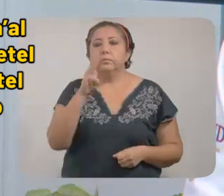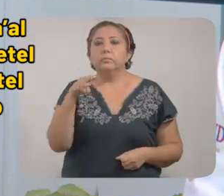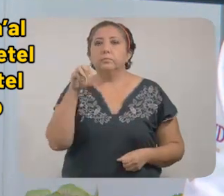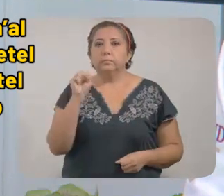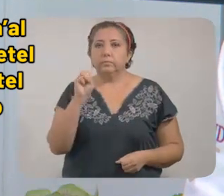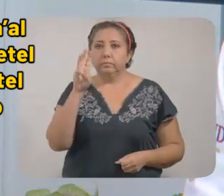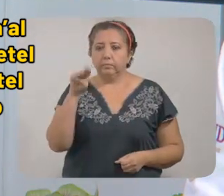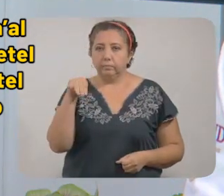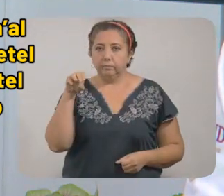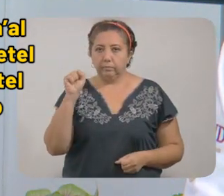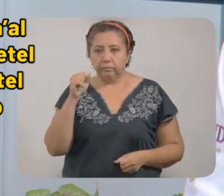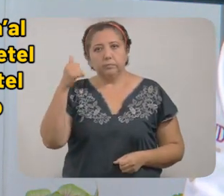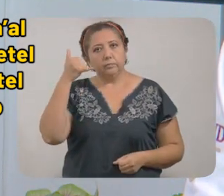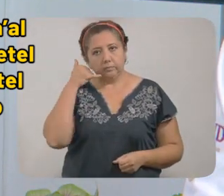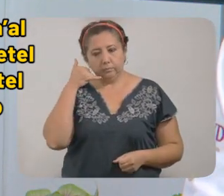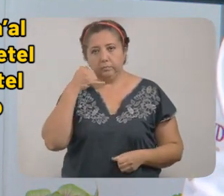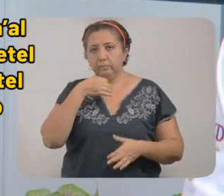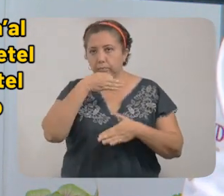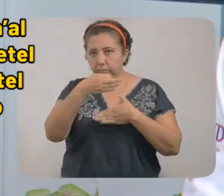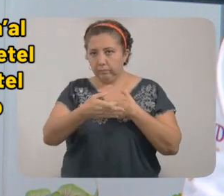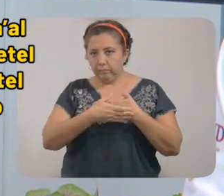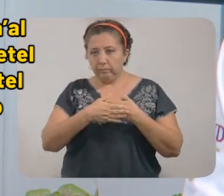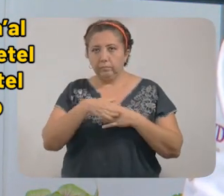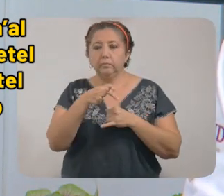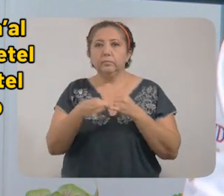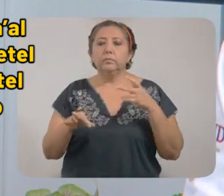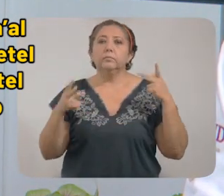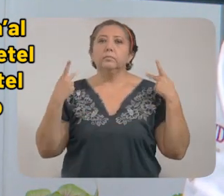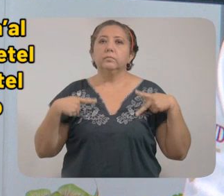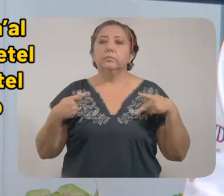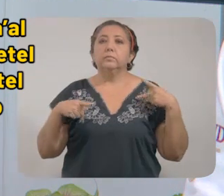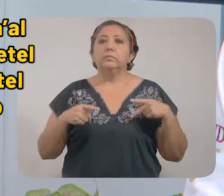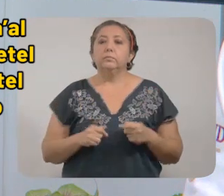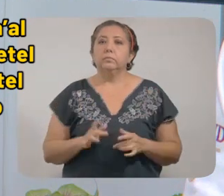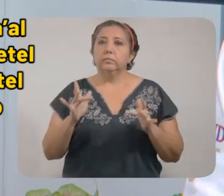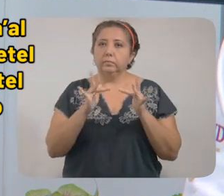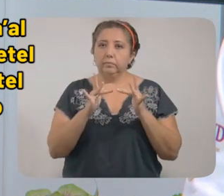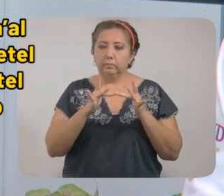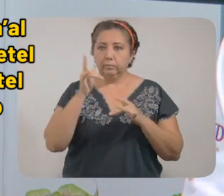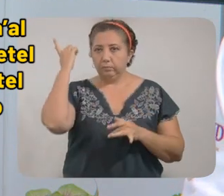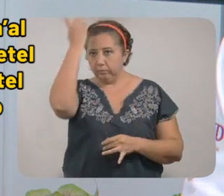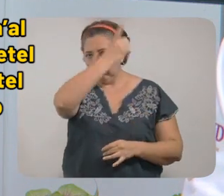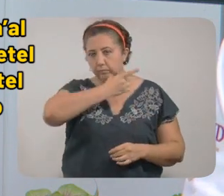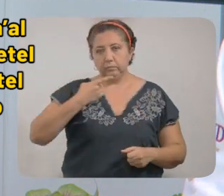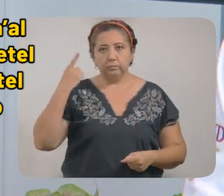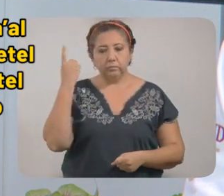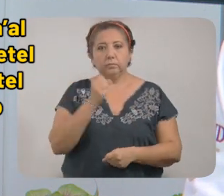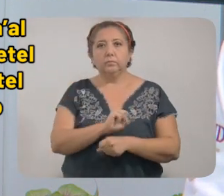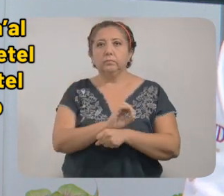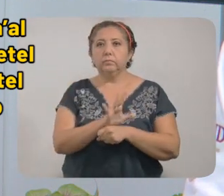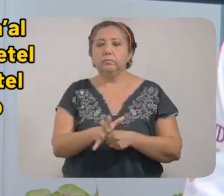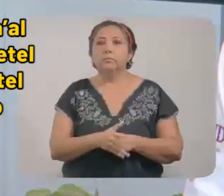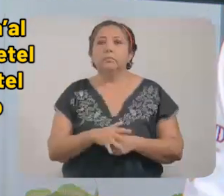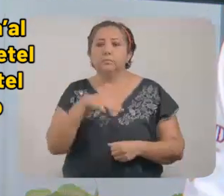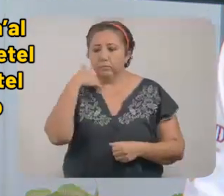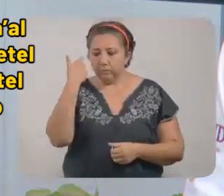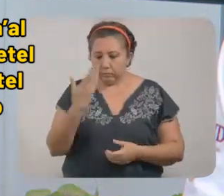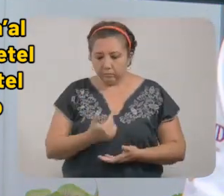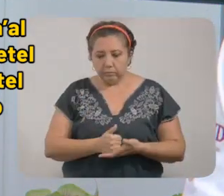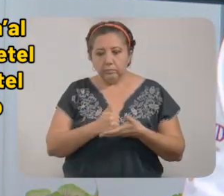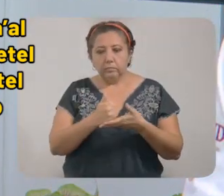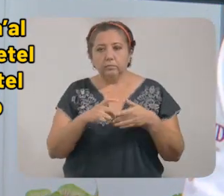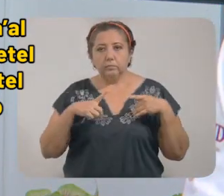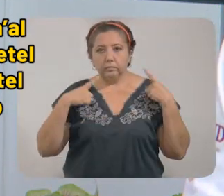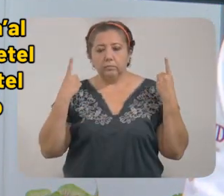sms y llamadas telefónicas a los últimos contactos de las personas que al ser diagnosticadas con un coronavirus deseen cooperar